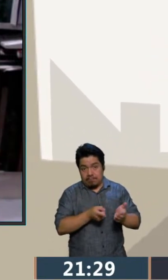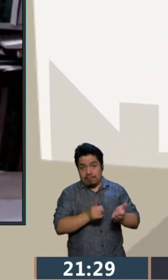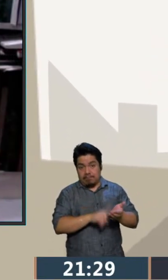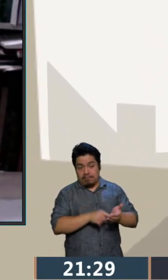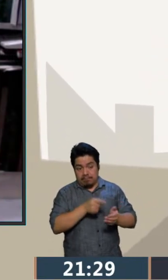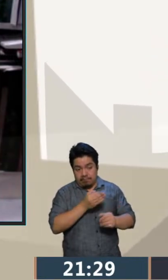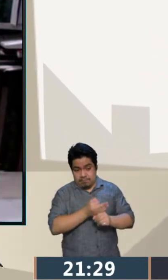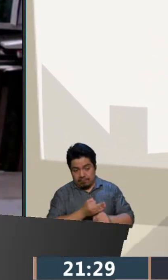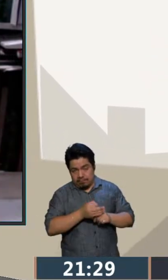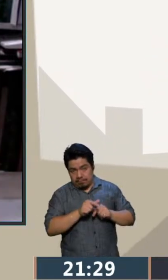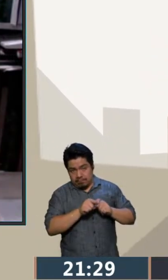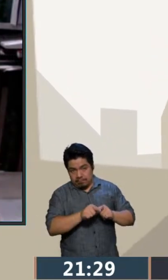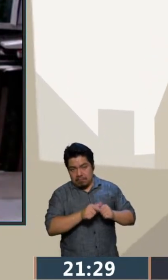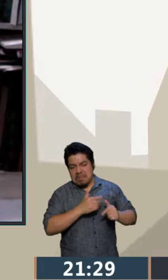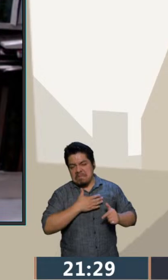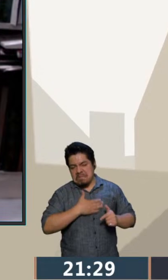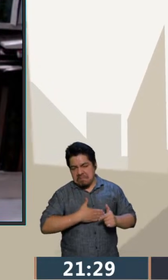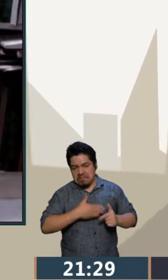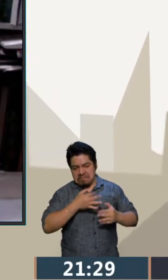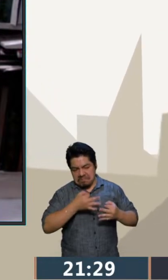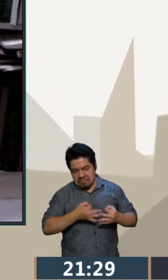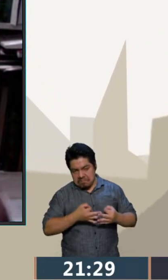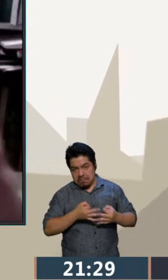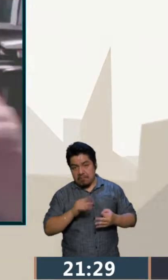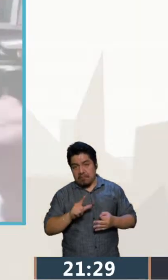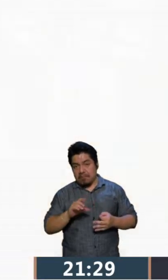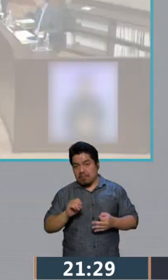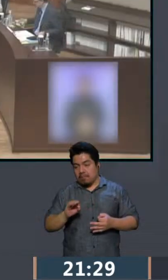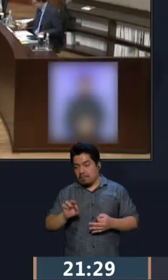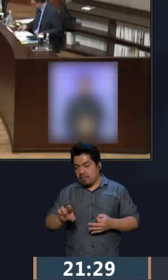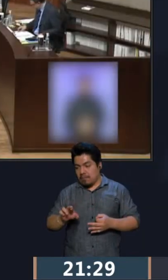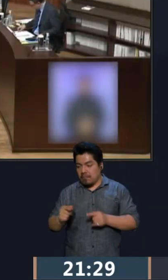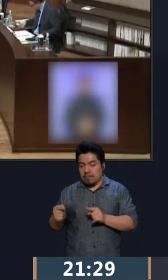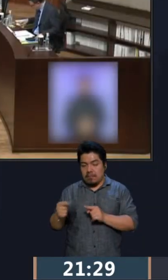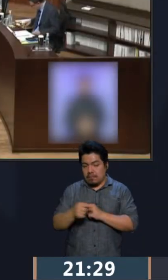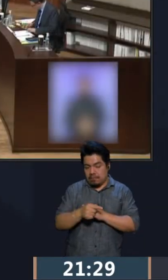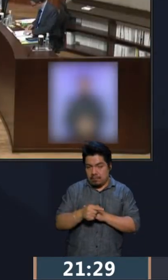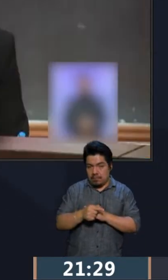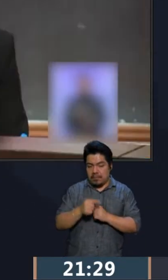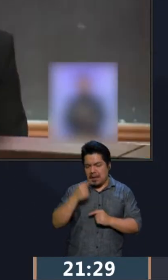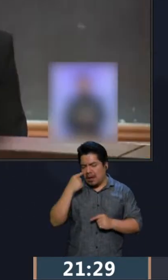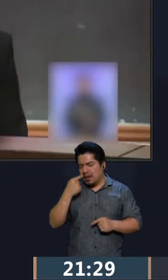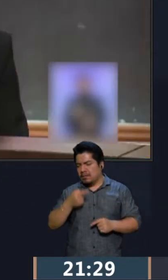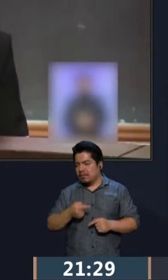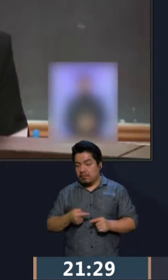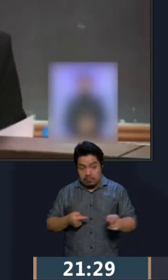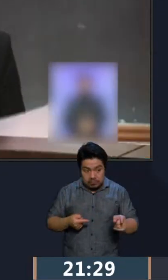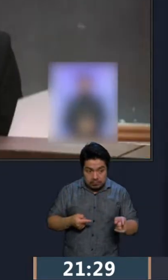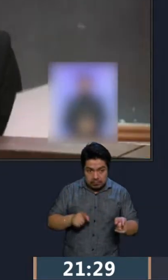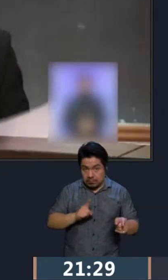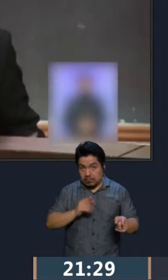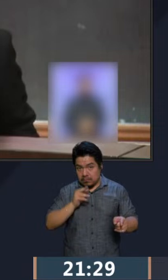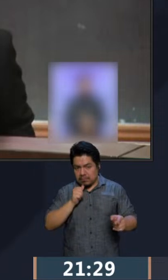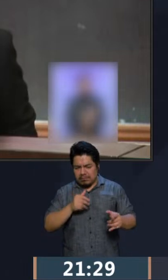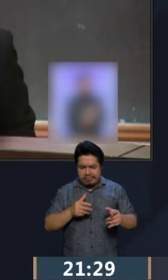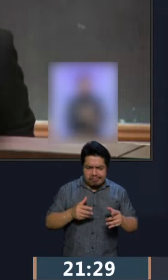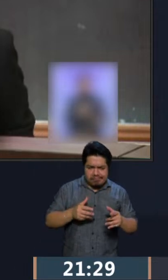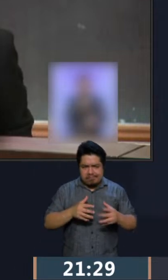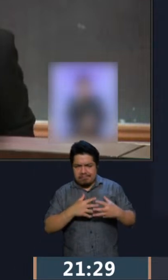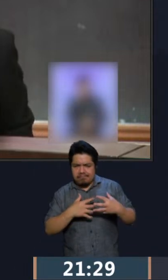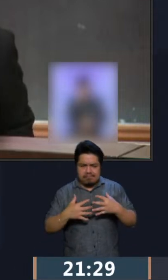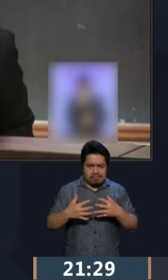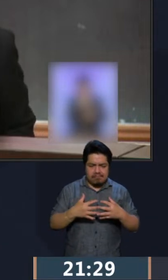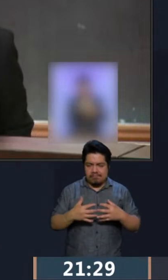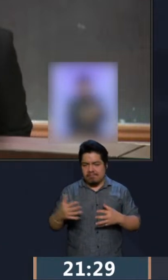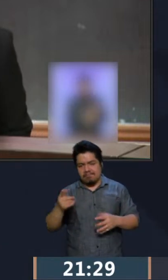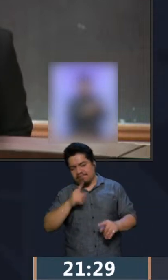está siguiendo es justa o es correcta, el lawfare procede. Cuando se dan cuenta de que esto no cuaja en la opinión pública,